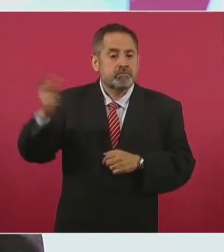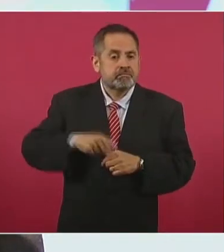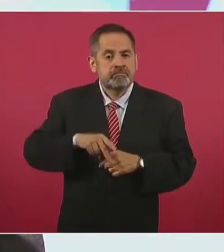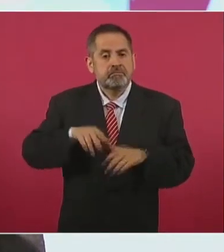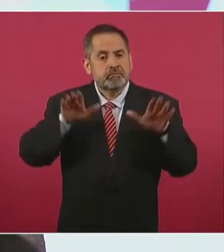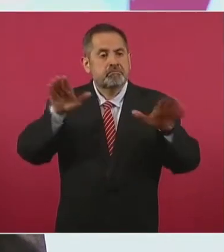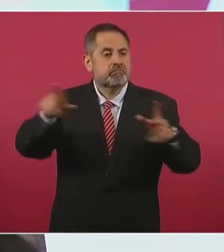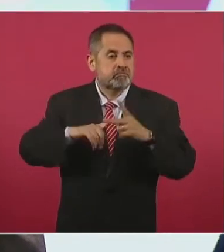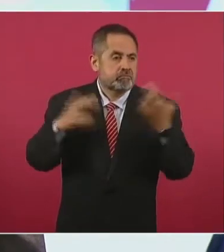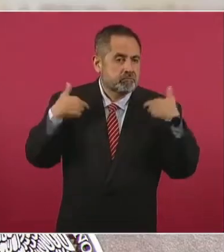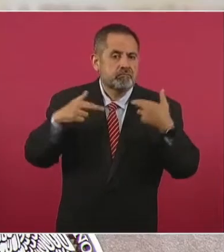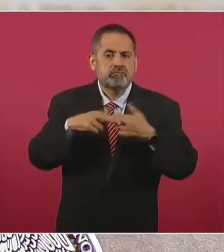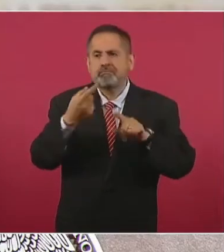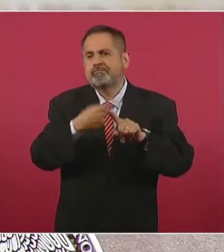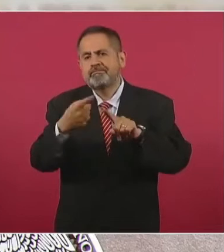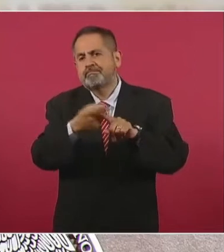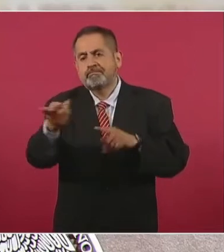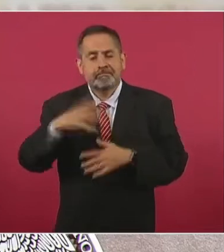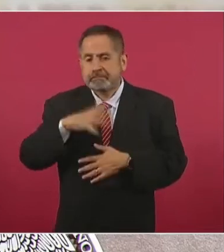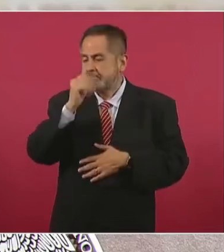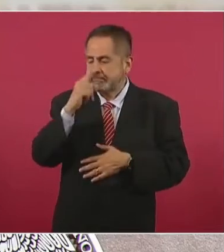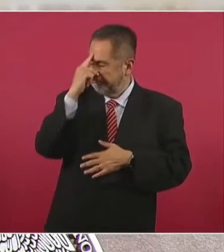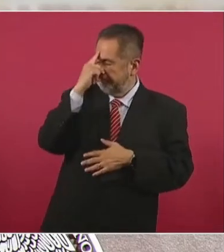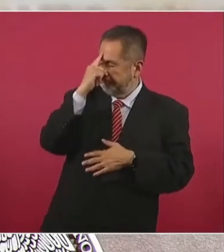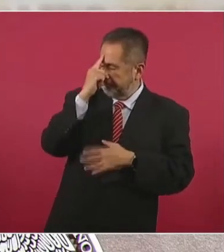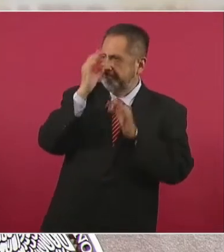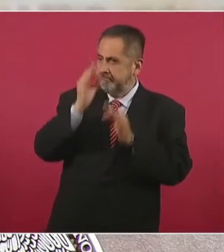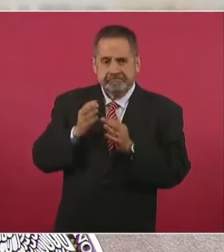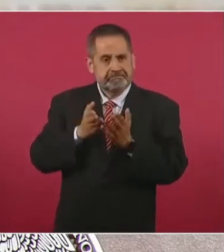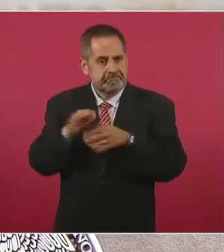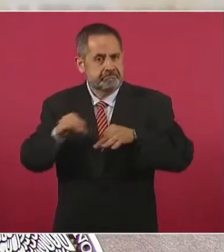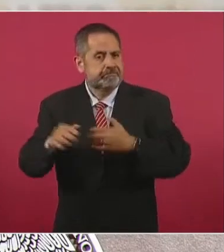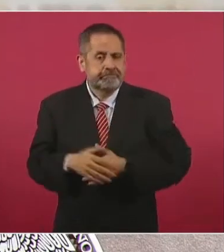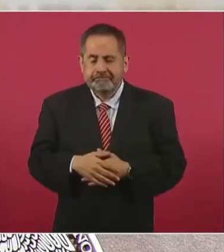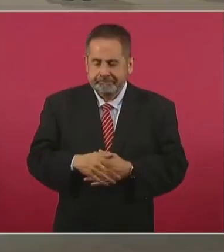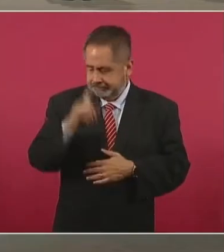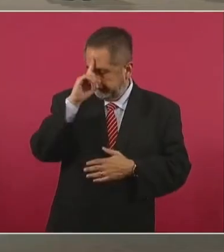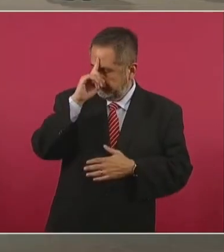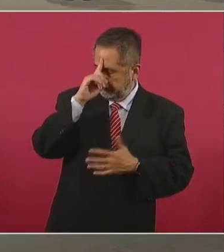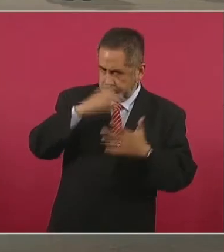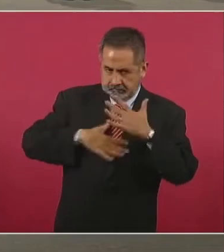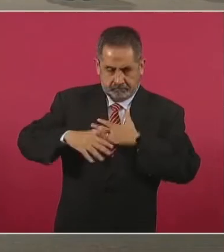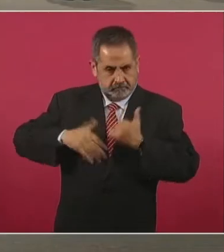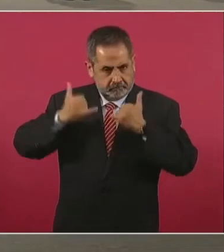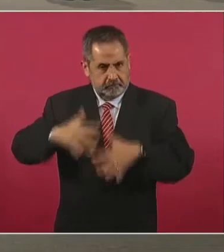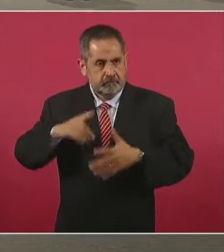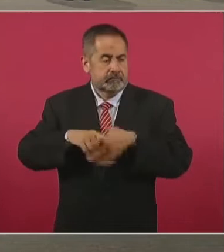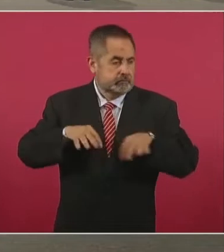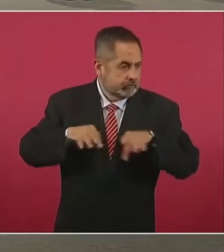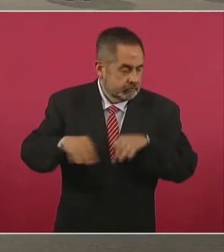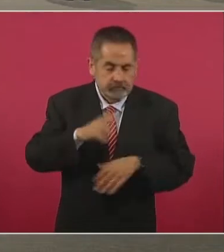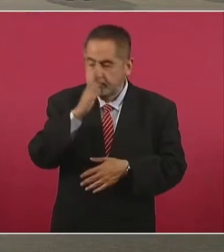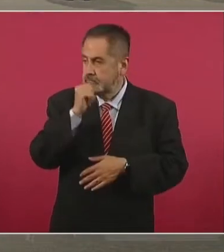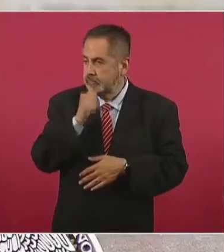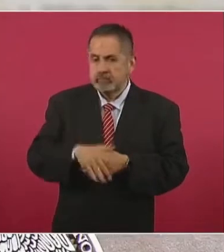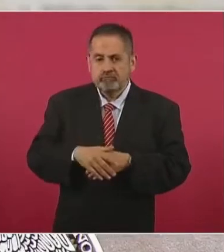maestros, empleados y ciertos trabajadores. Incluyen, entre otras, fatiga, disminución en el rendimiento escolar y laboral,